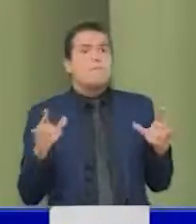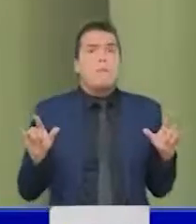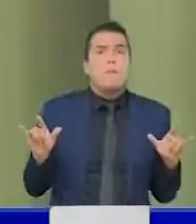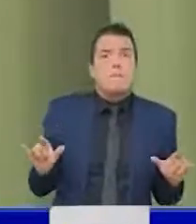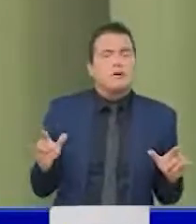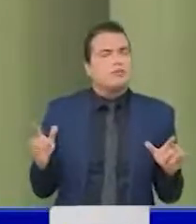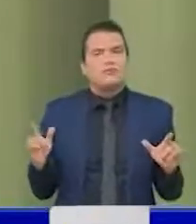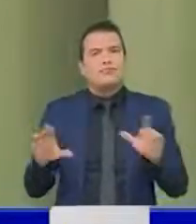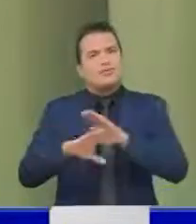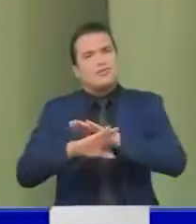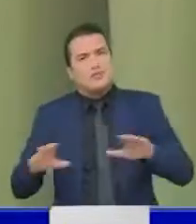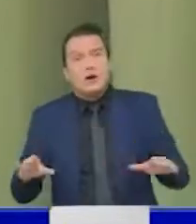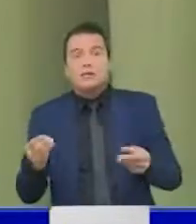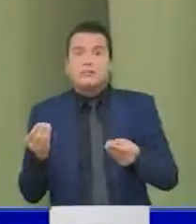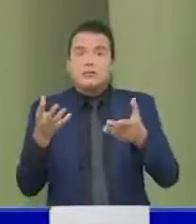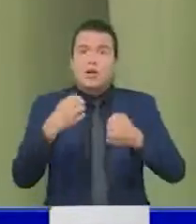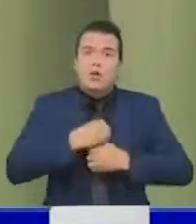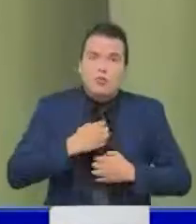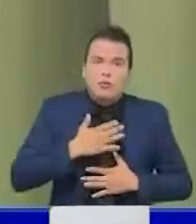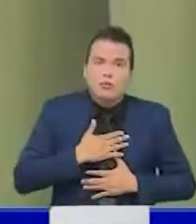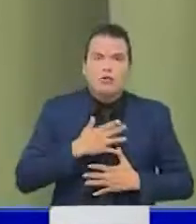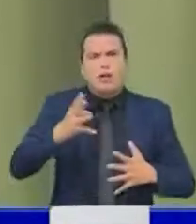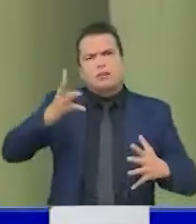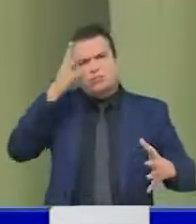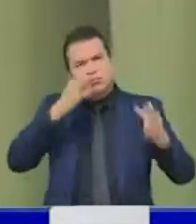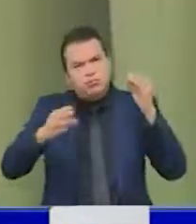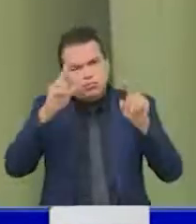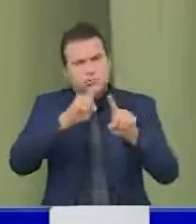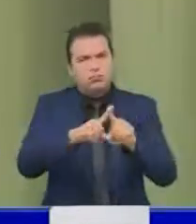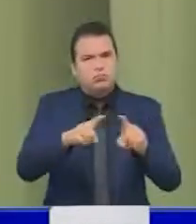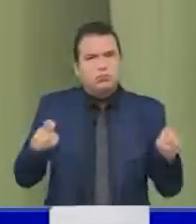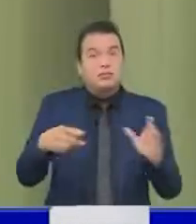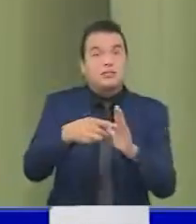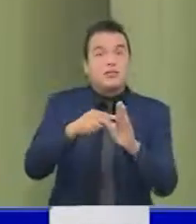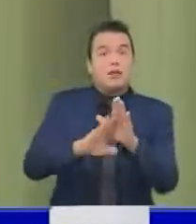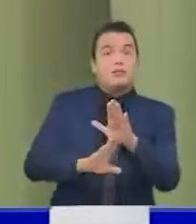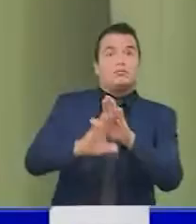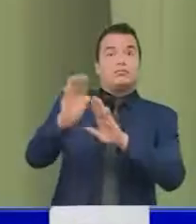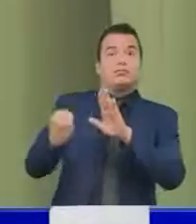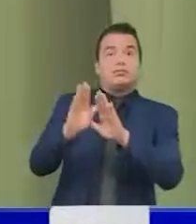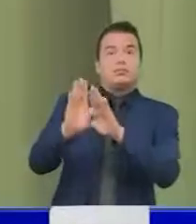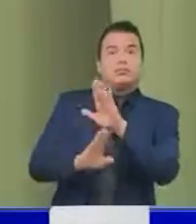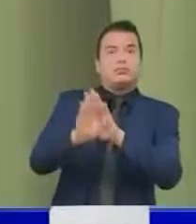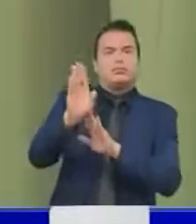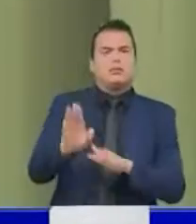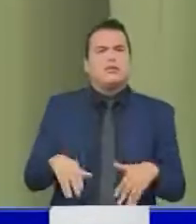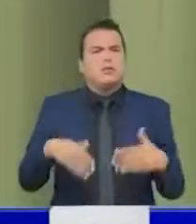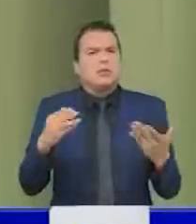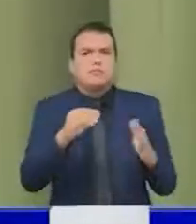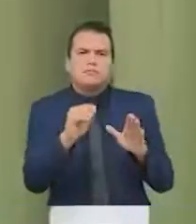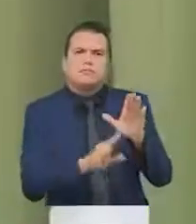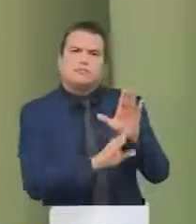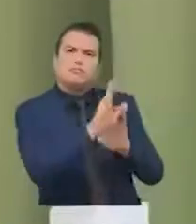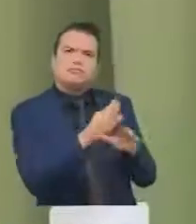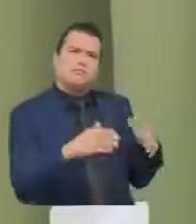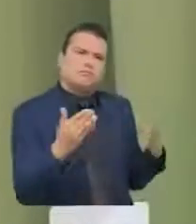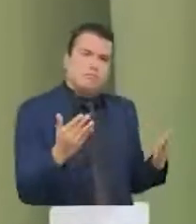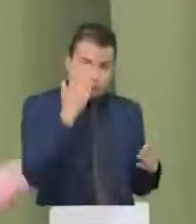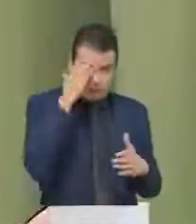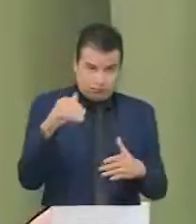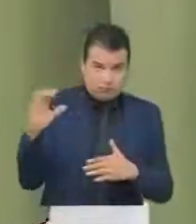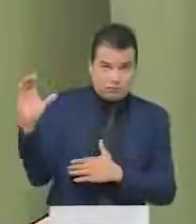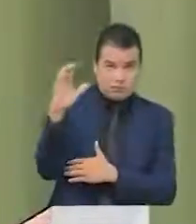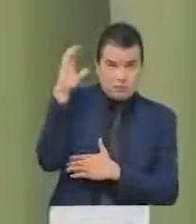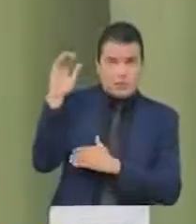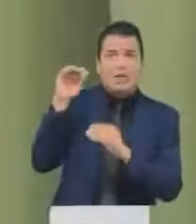oportunidades que tengan otros escenarios estas rutas llevan al emprendimiento es cómo hacemos emprendimiento ay me van a